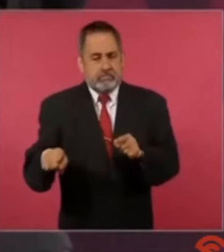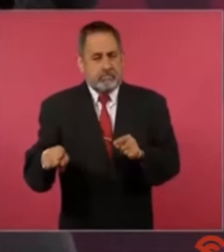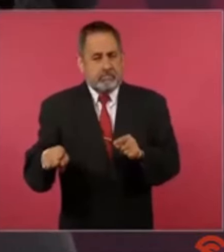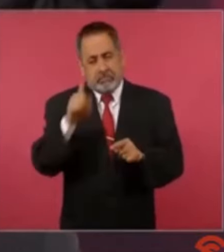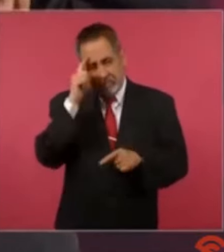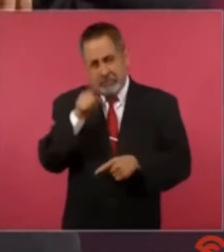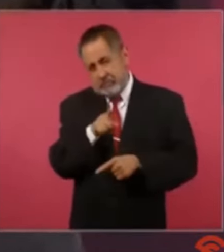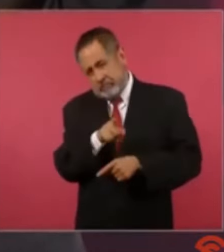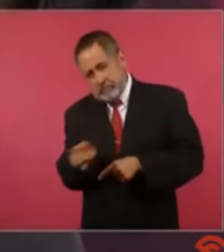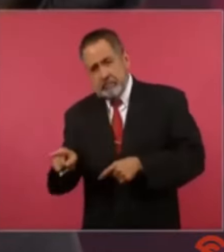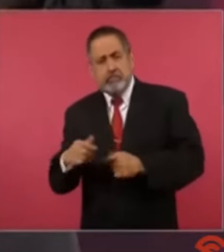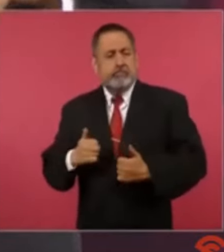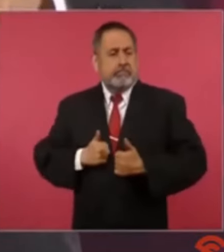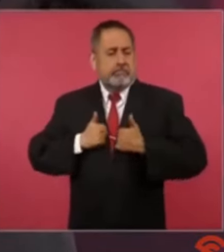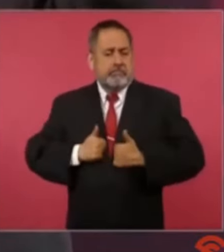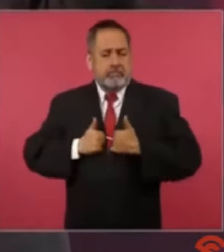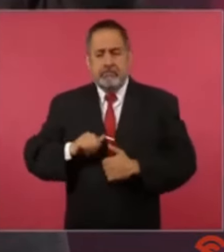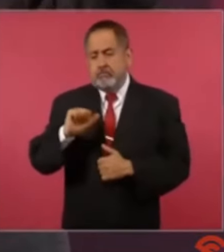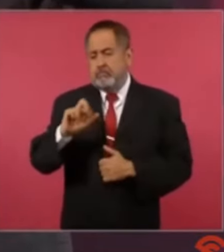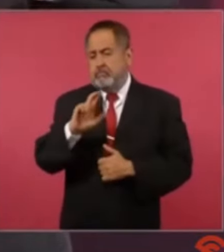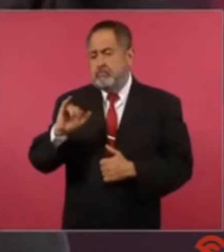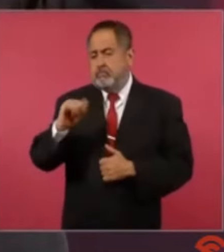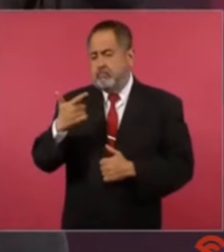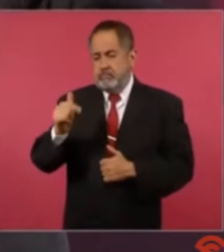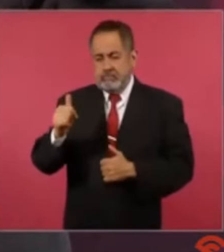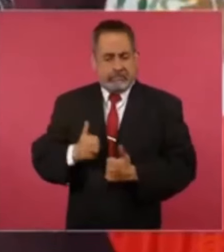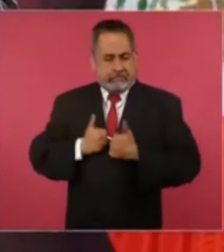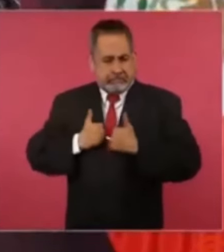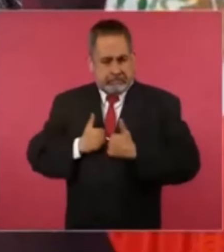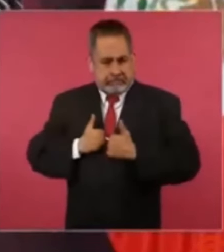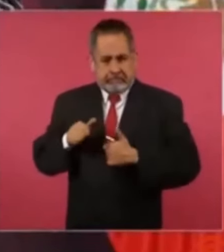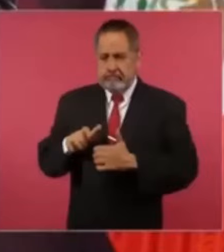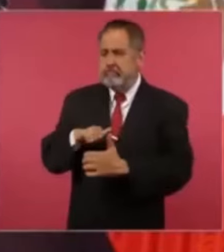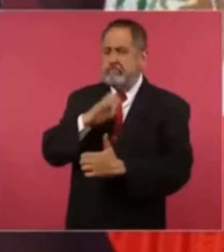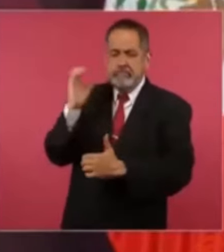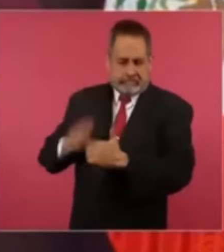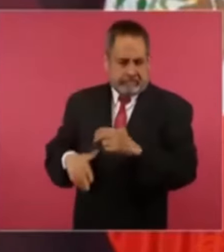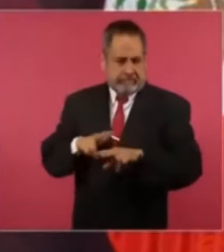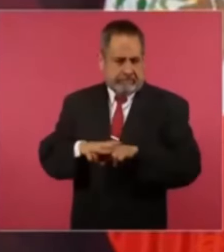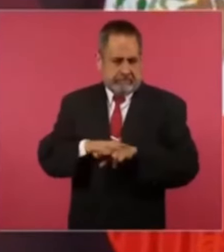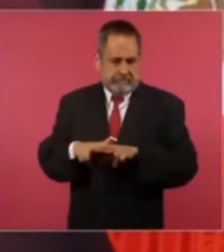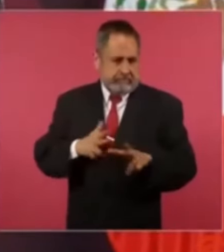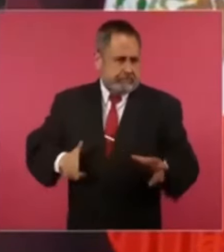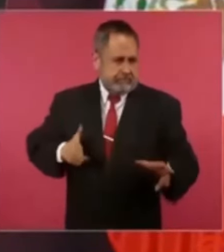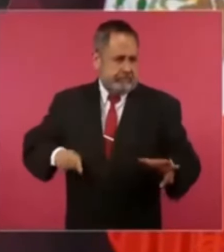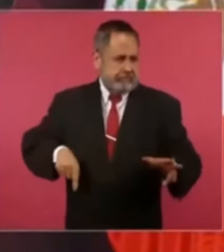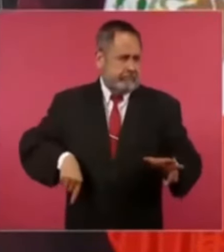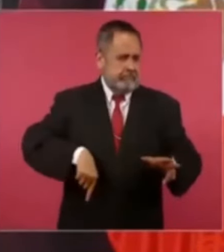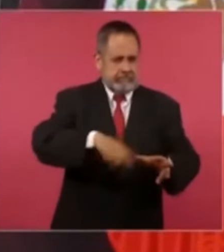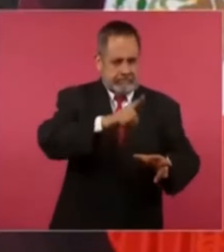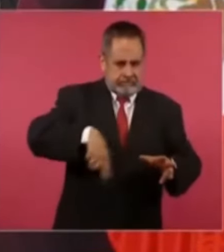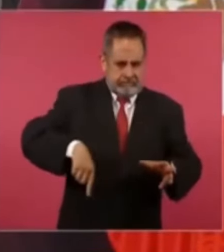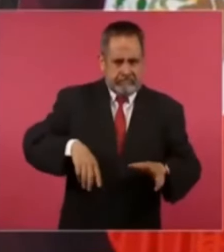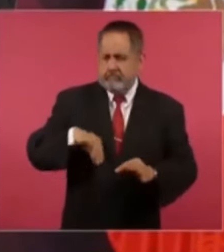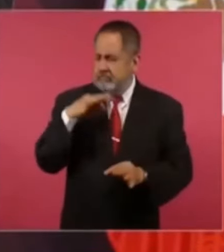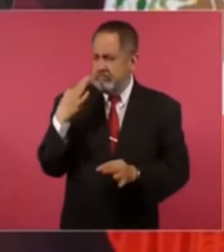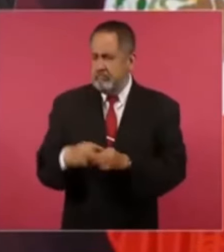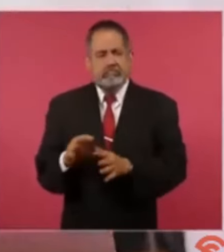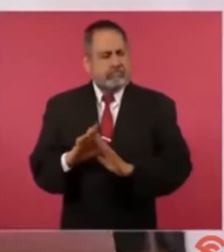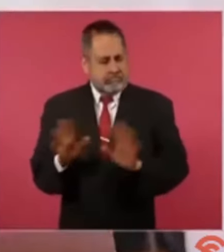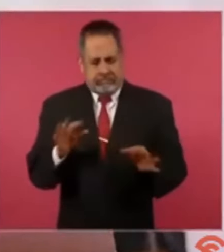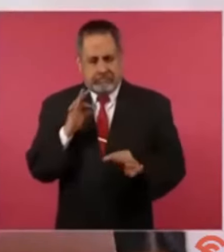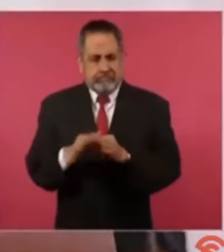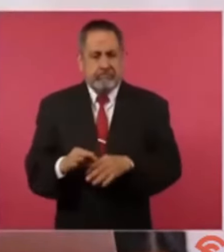Arriaga va a quedar terminada la vía de pasajero y ya muy